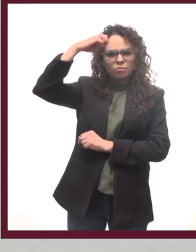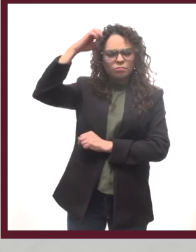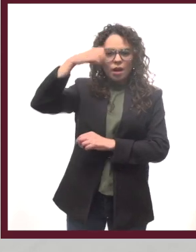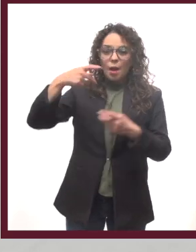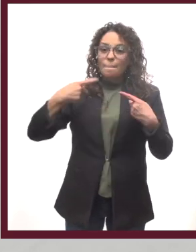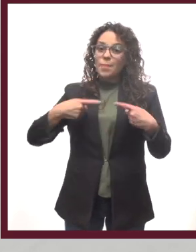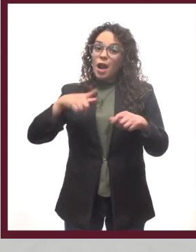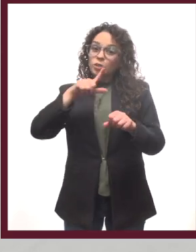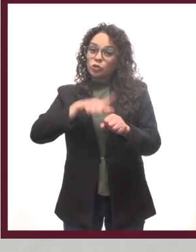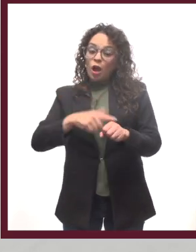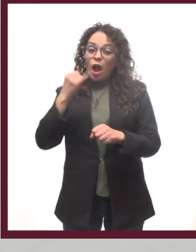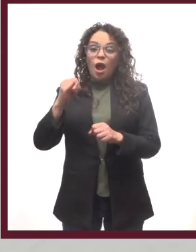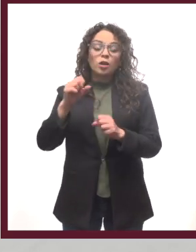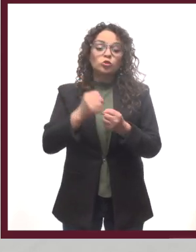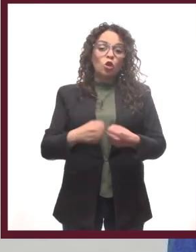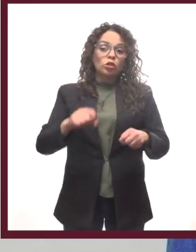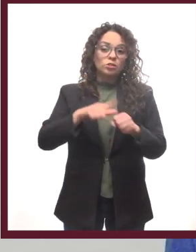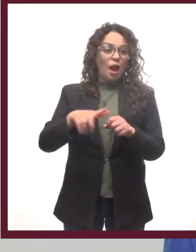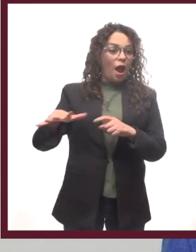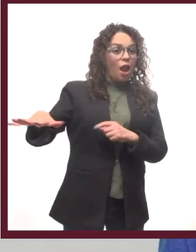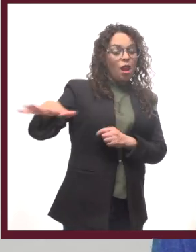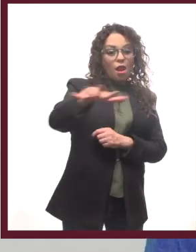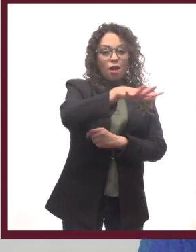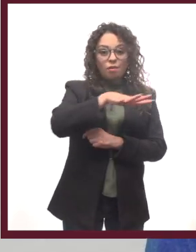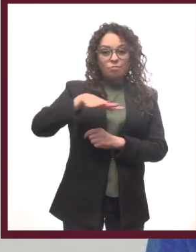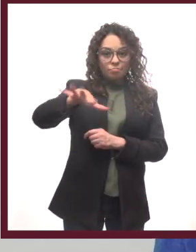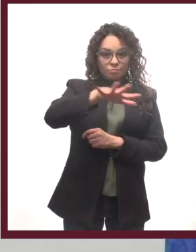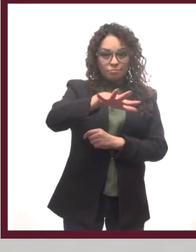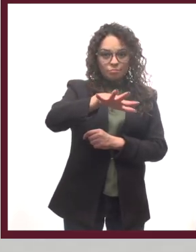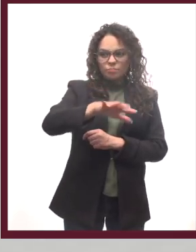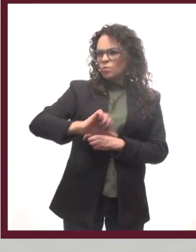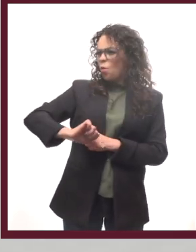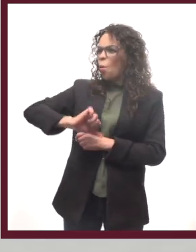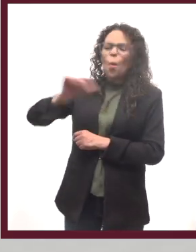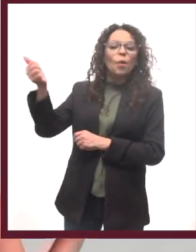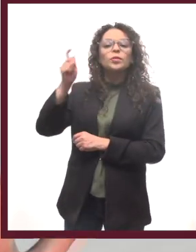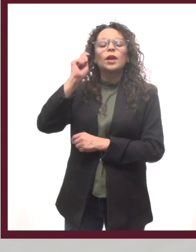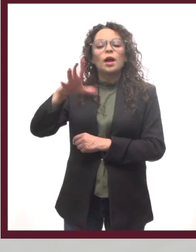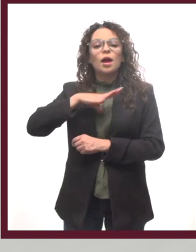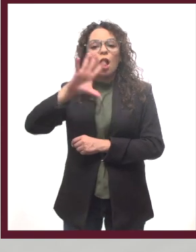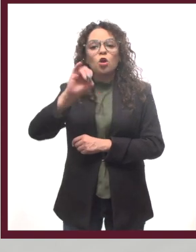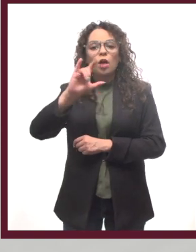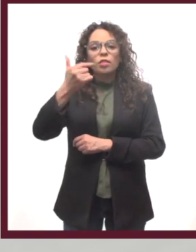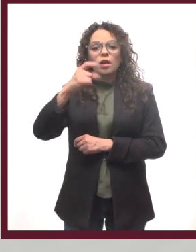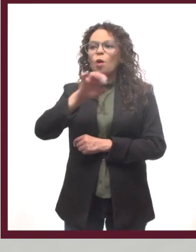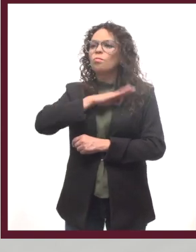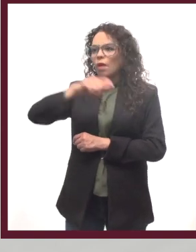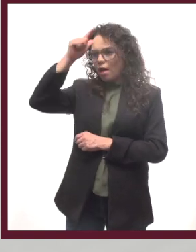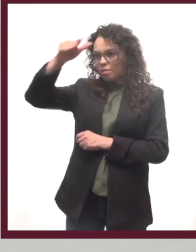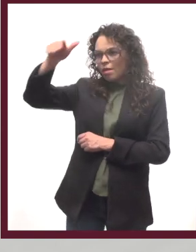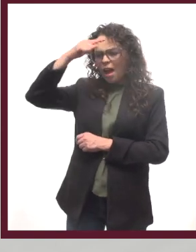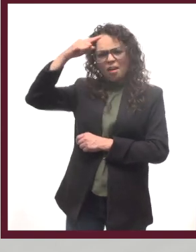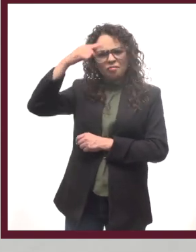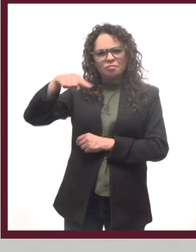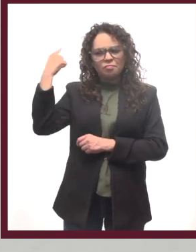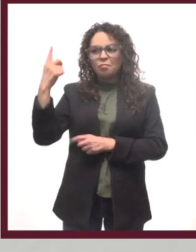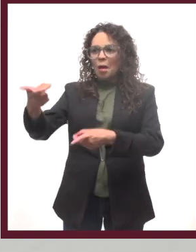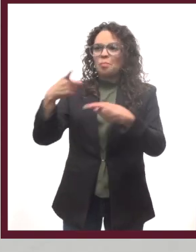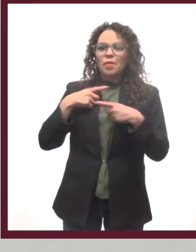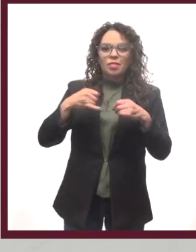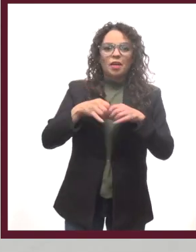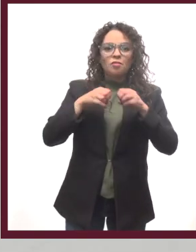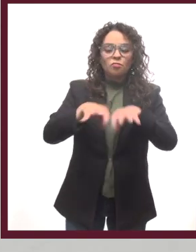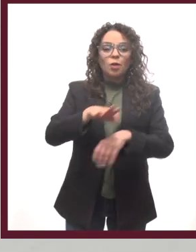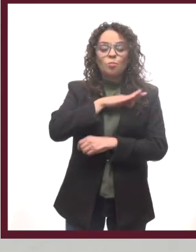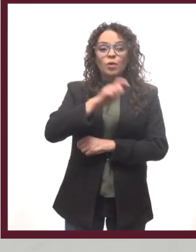su experiencia personal y social. Por otro lado, hay otros códigos que percibimos de manera inconsciente